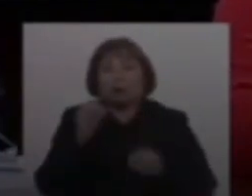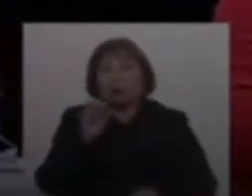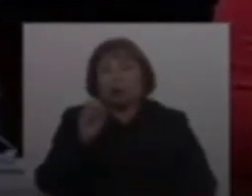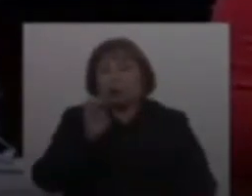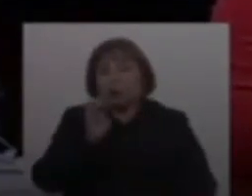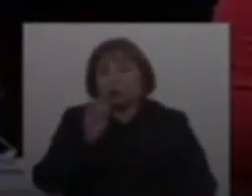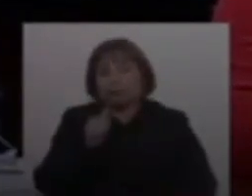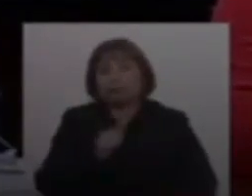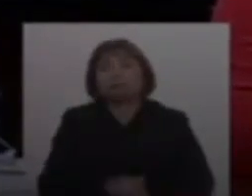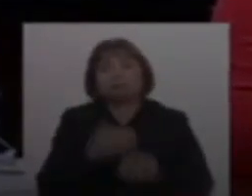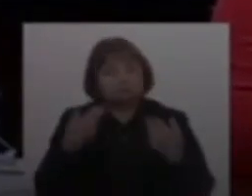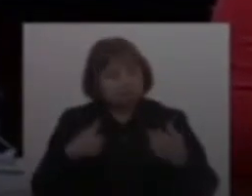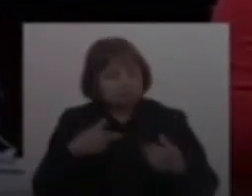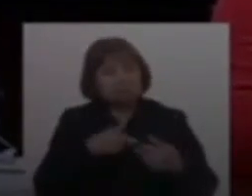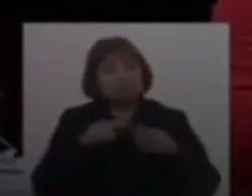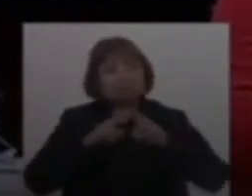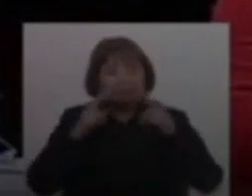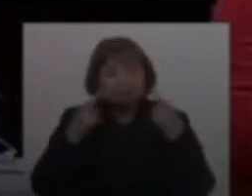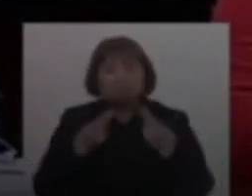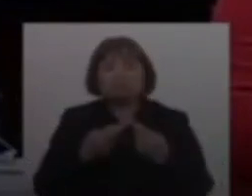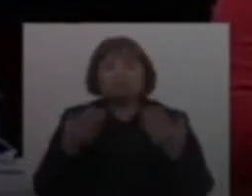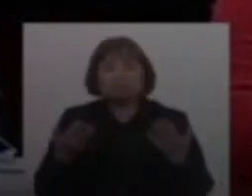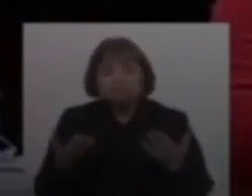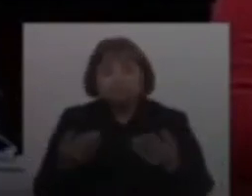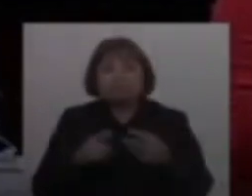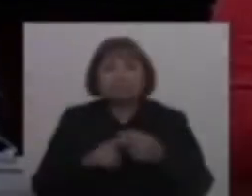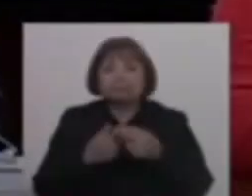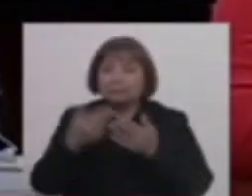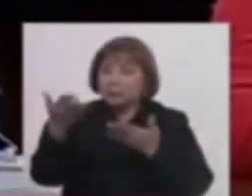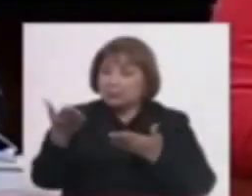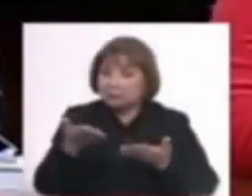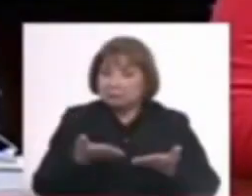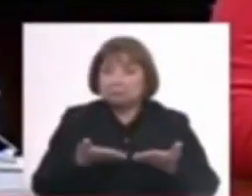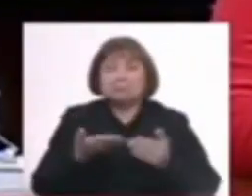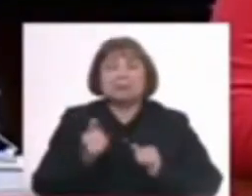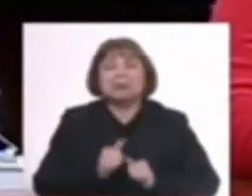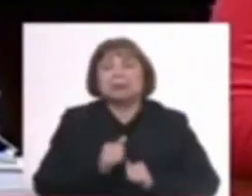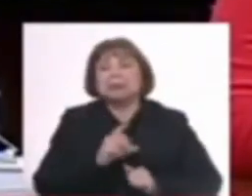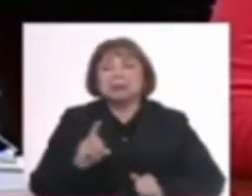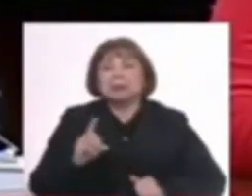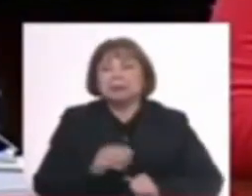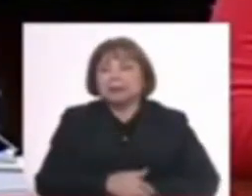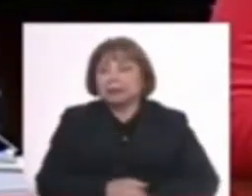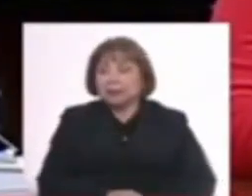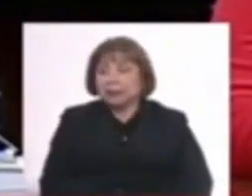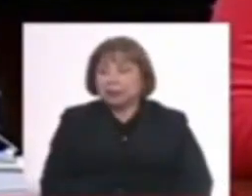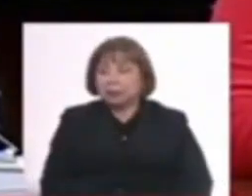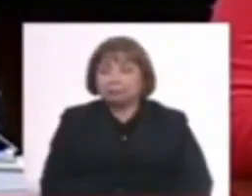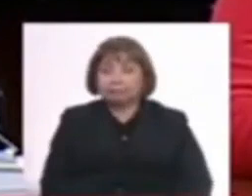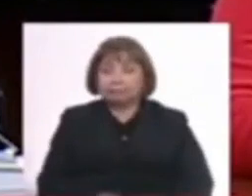Americanos nos reunimos inicialmente a en la sala de de este